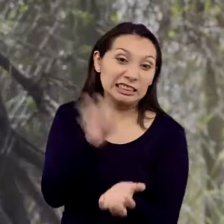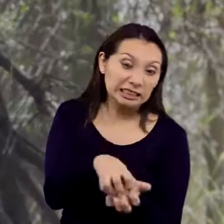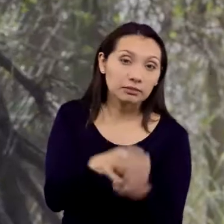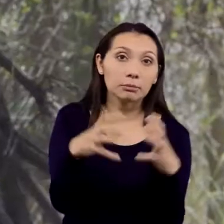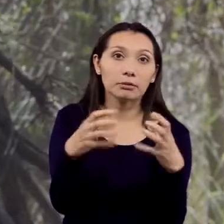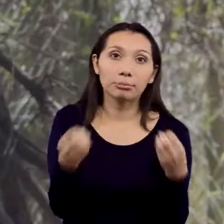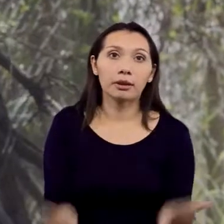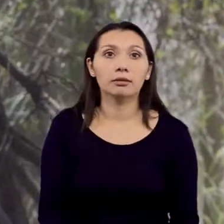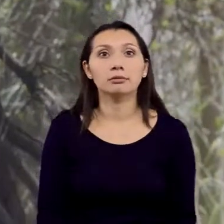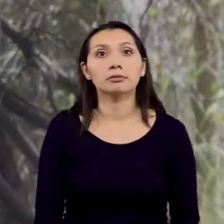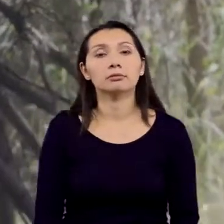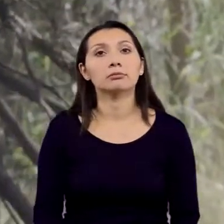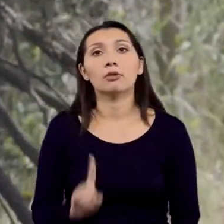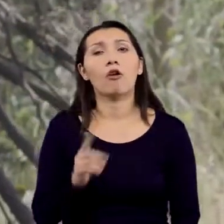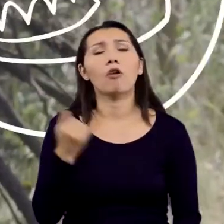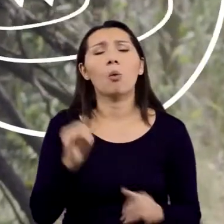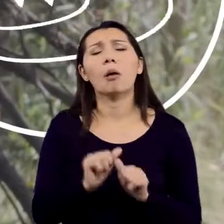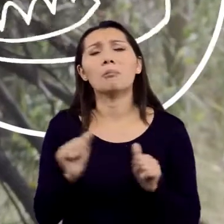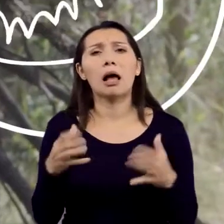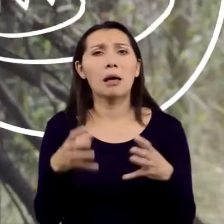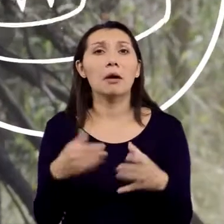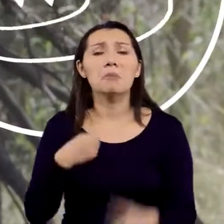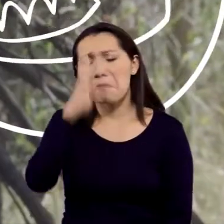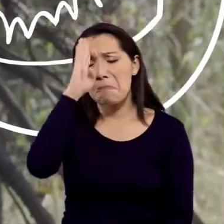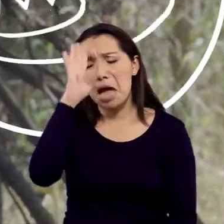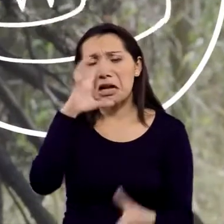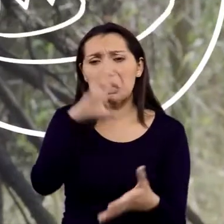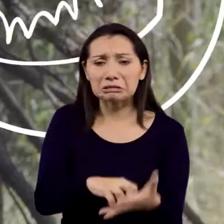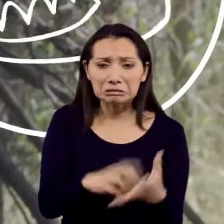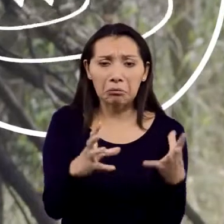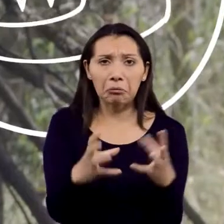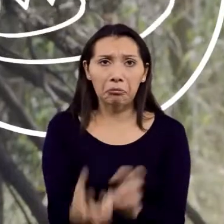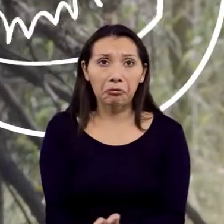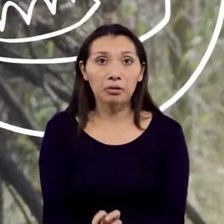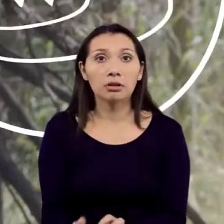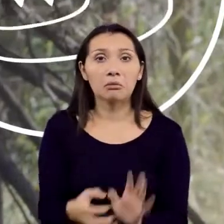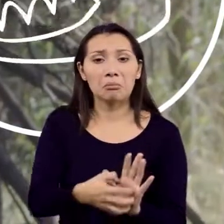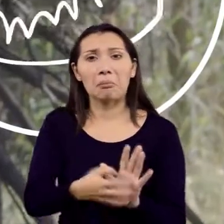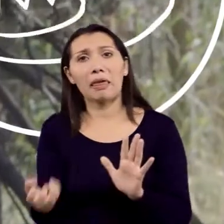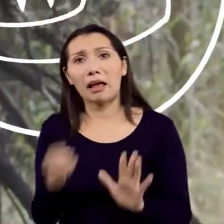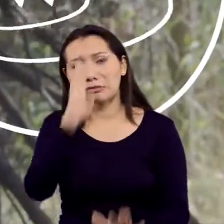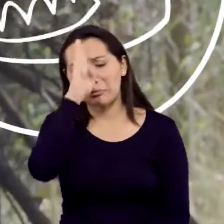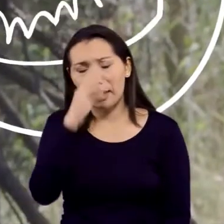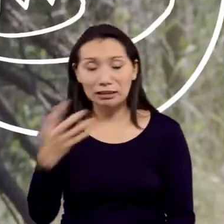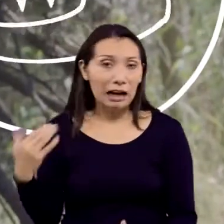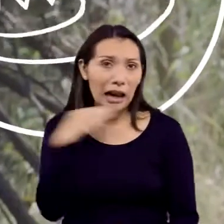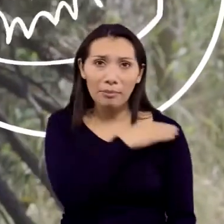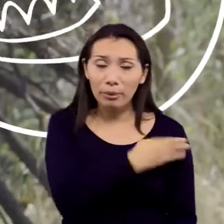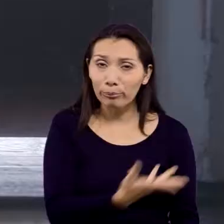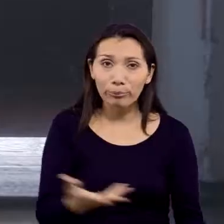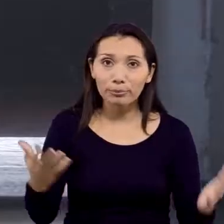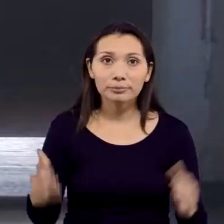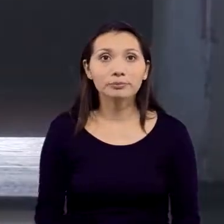No voy a jugar mal. Se muestra una animación de un perro. perro me la pincho. Le sacó un pedazo, pero de una.